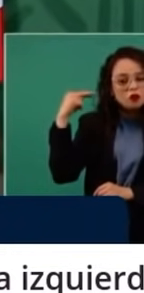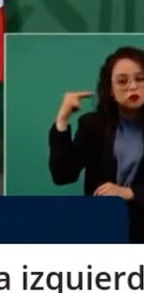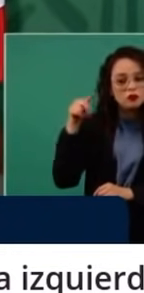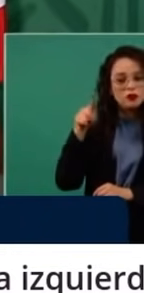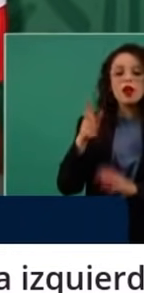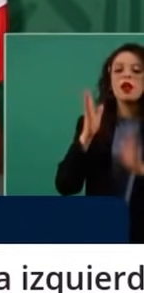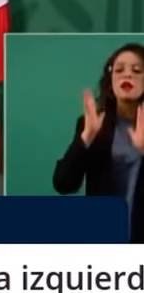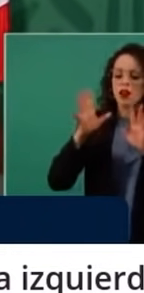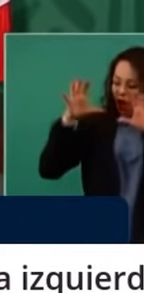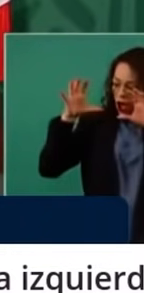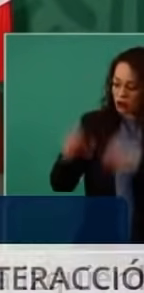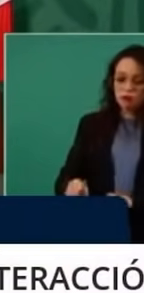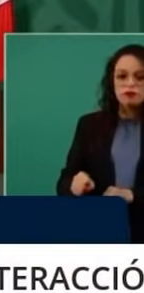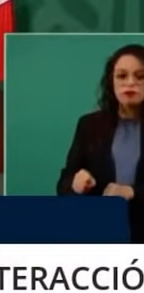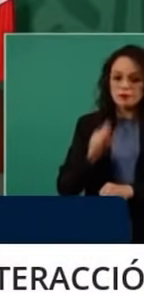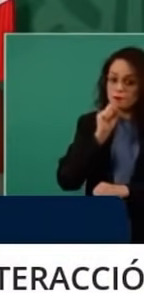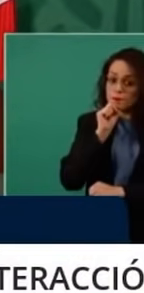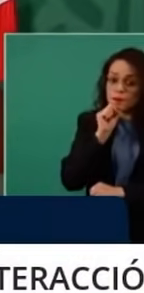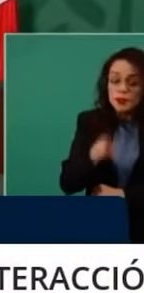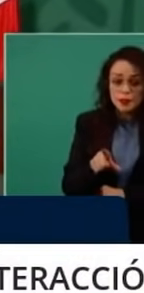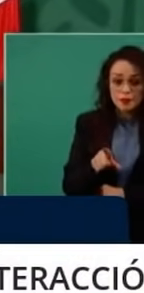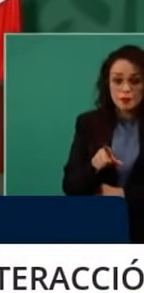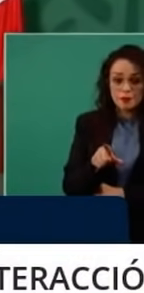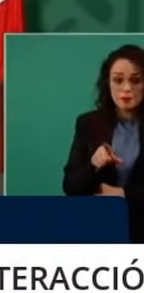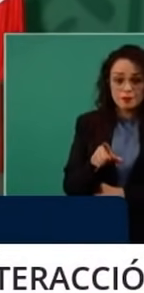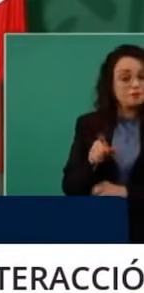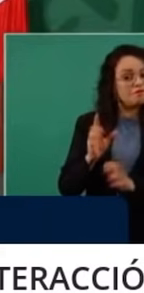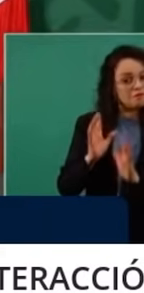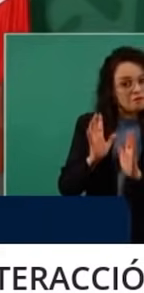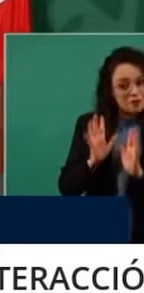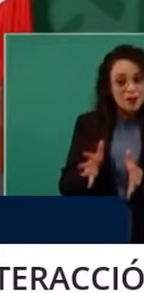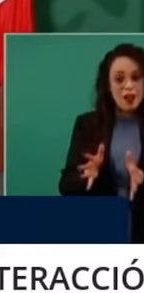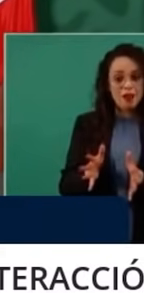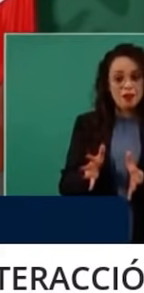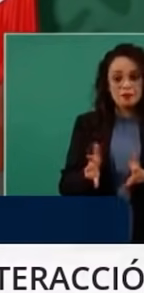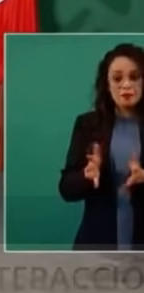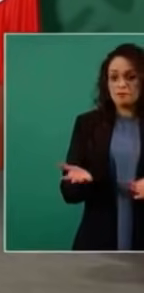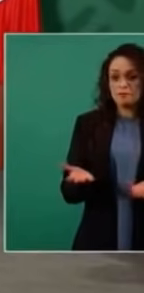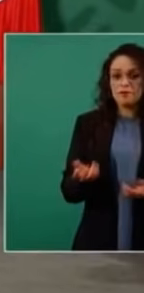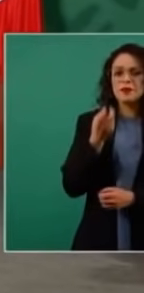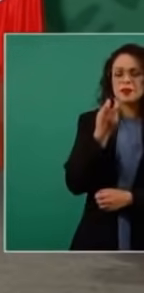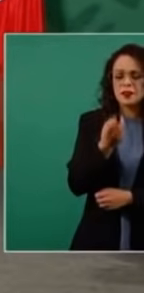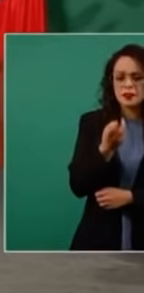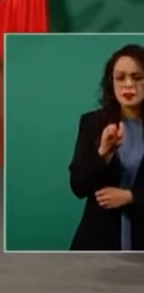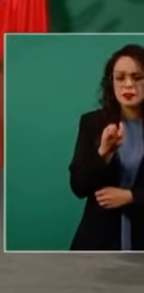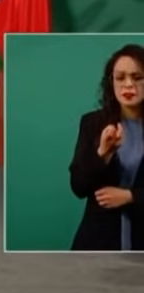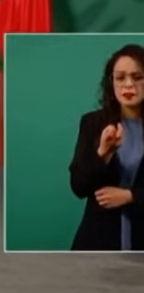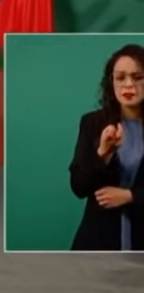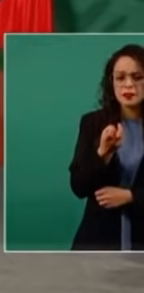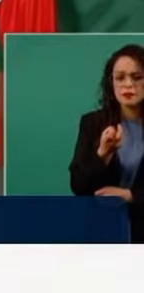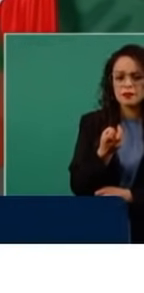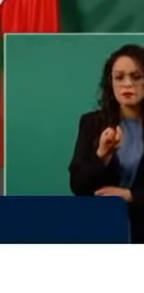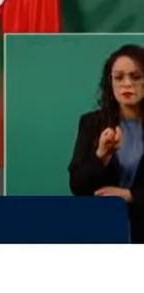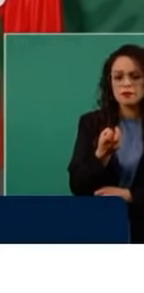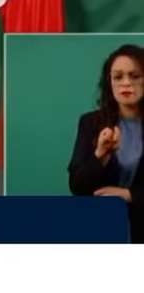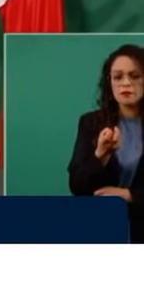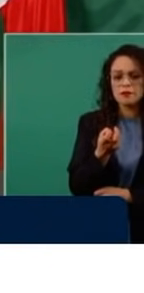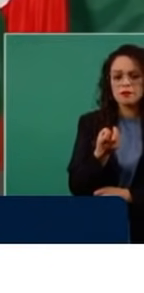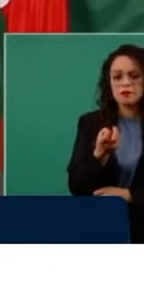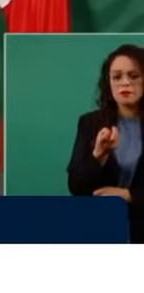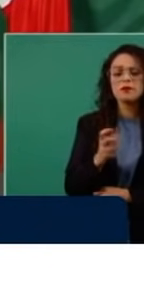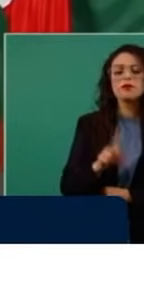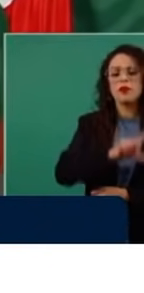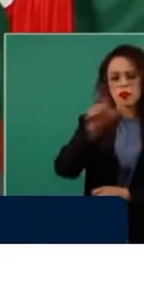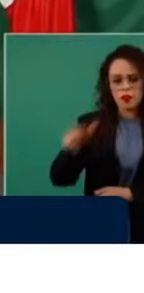pasa en su gobierno, en cómo va la cuarta transformación, y creo que es muy importante, por eso es un